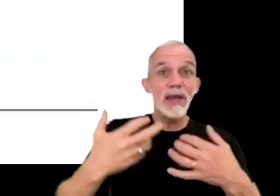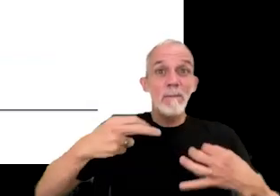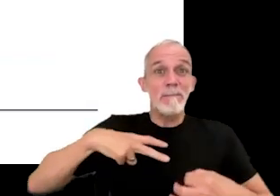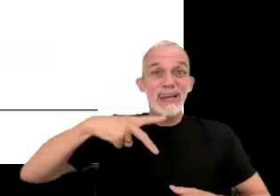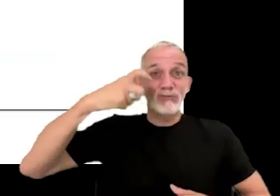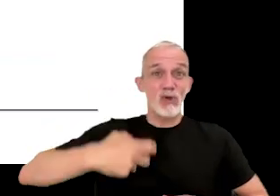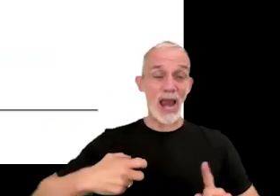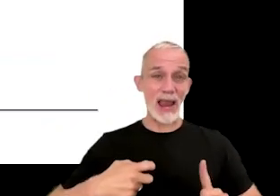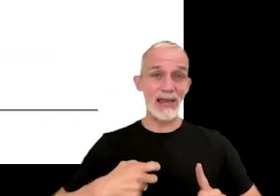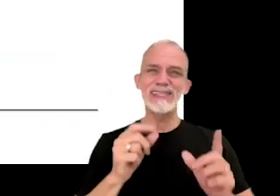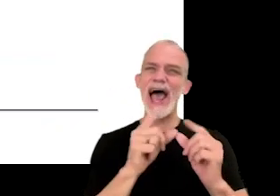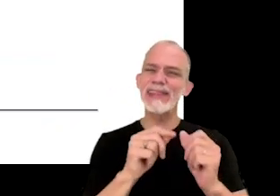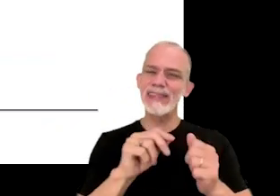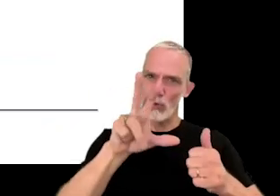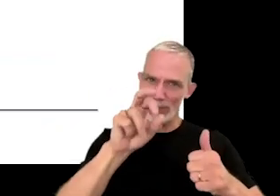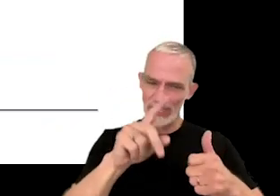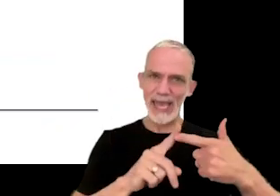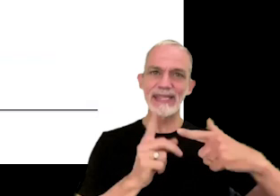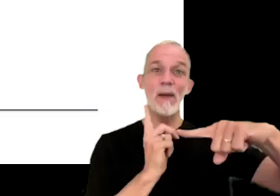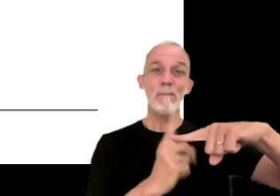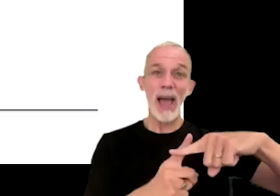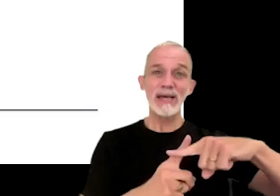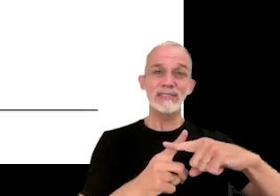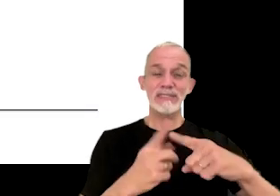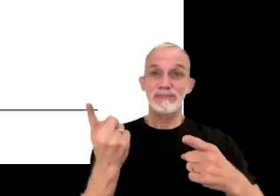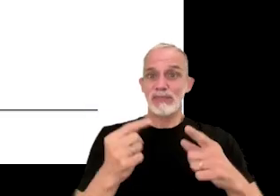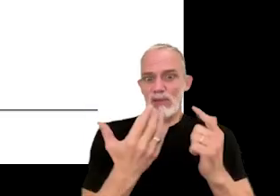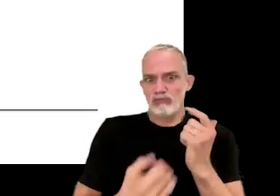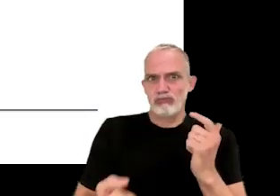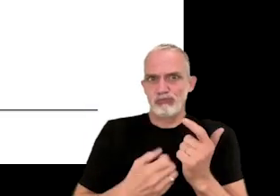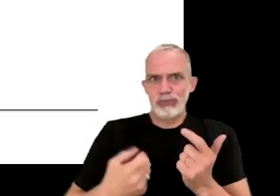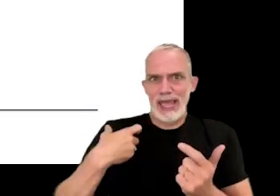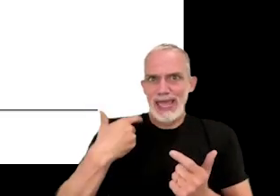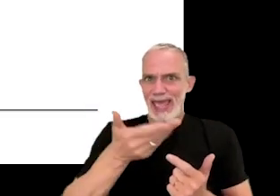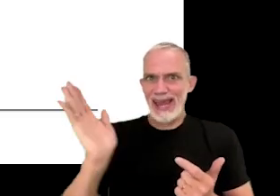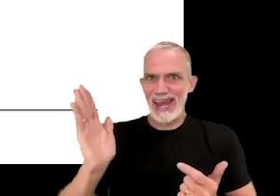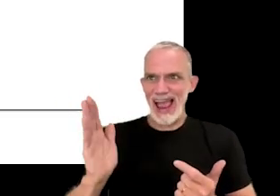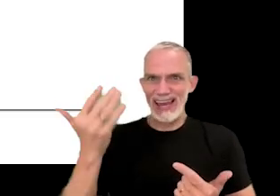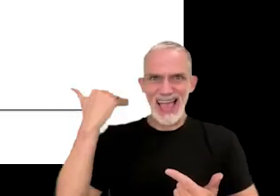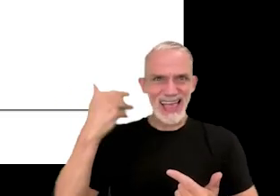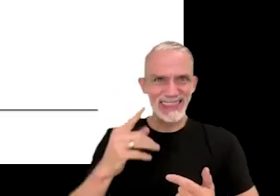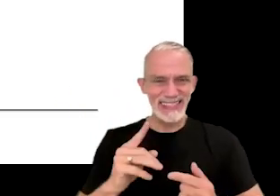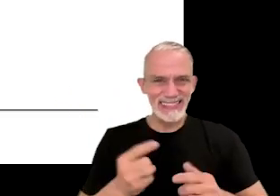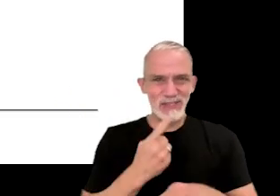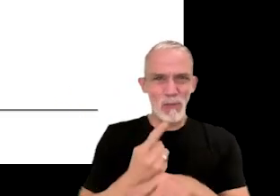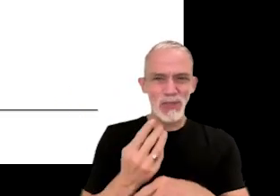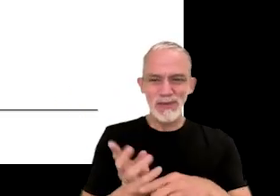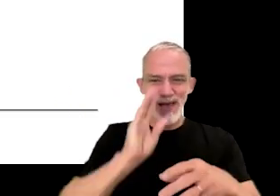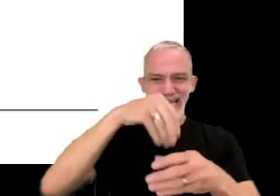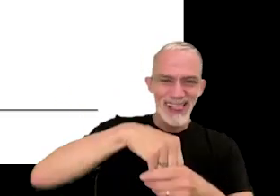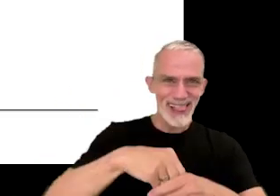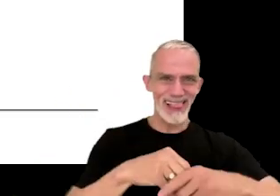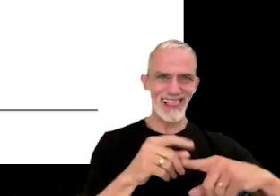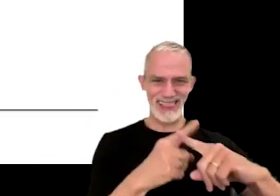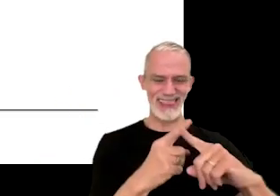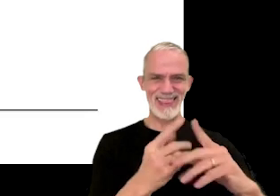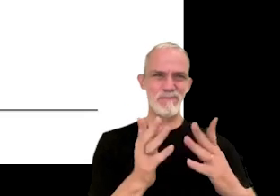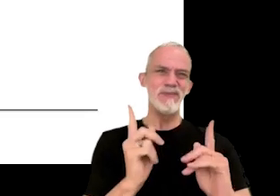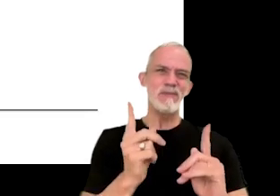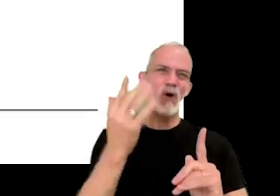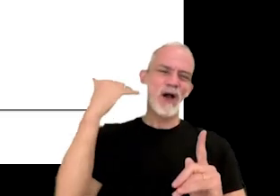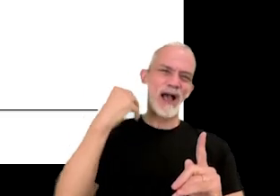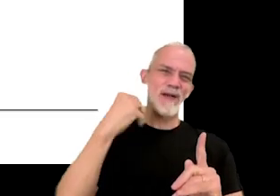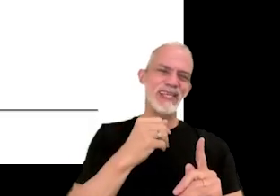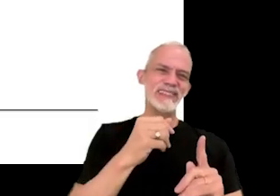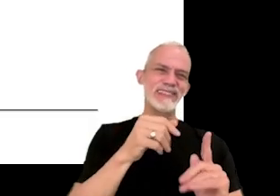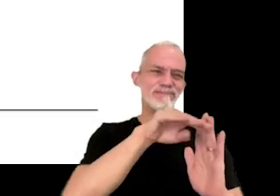30, las deducciones generales que ustedes saben no podíamos computar durante la vigencia del régimen